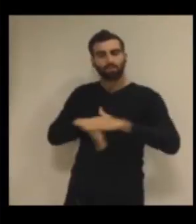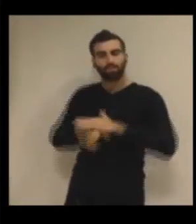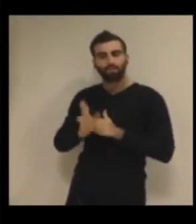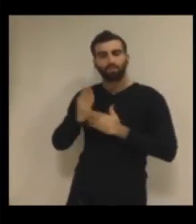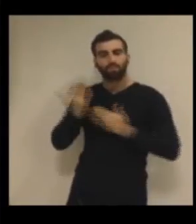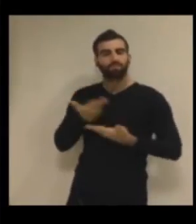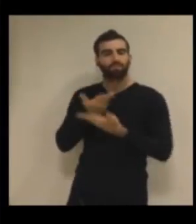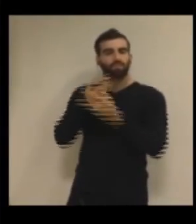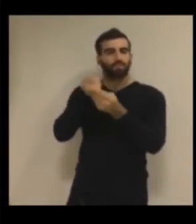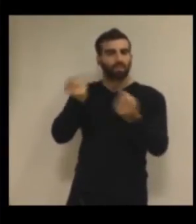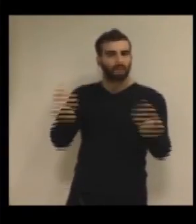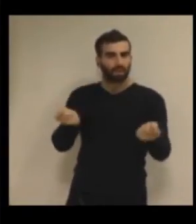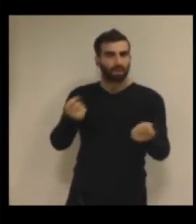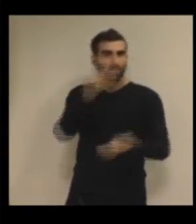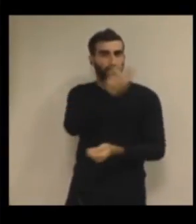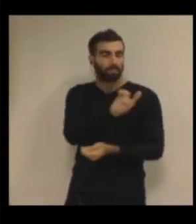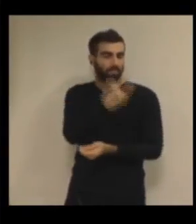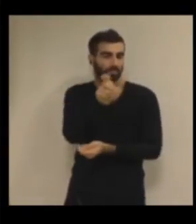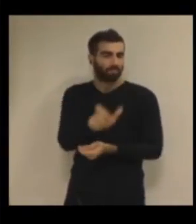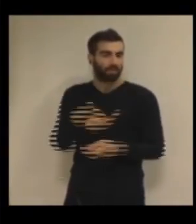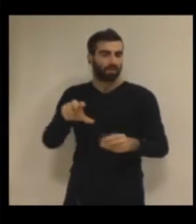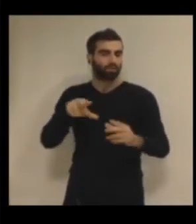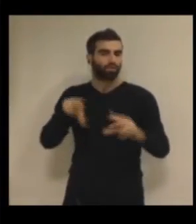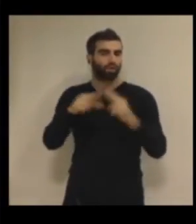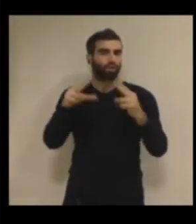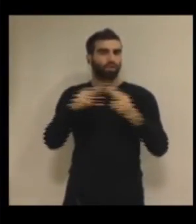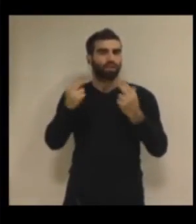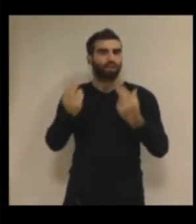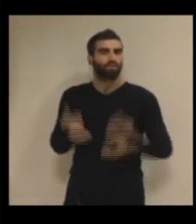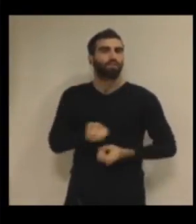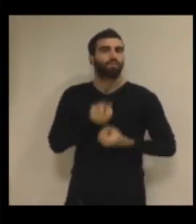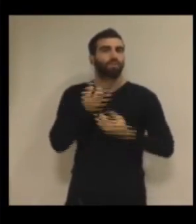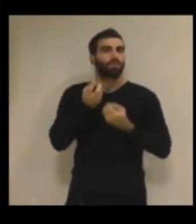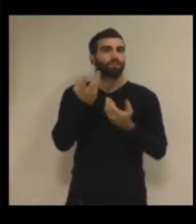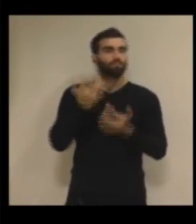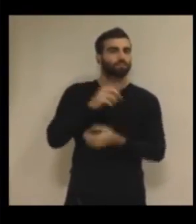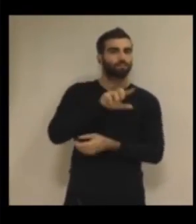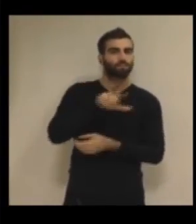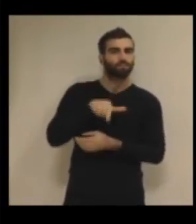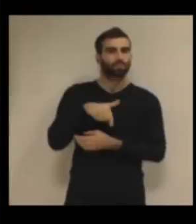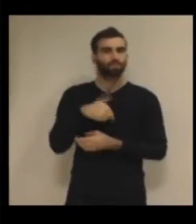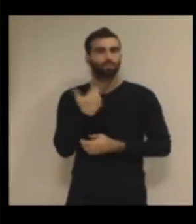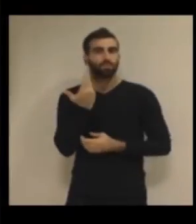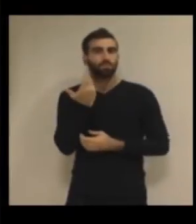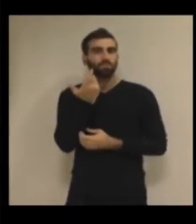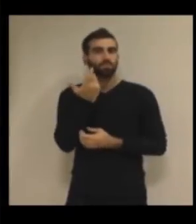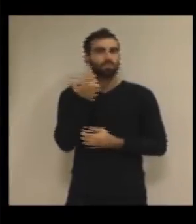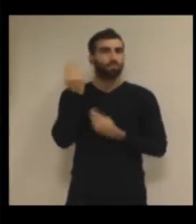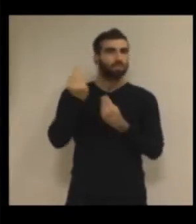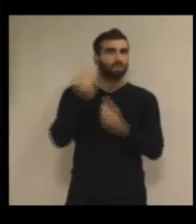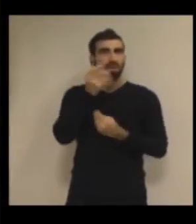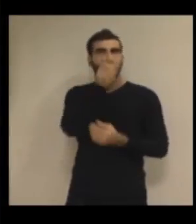de condiciones a la sociedad de la información, pues claro, todas las personas,